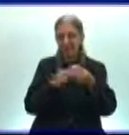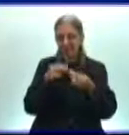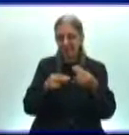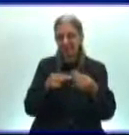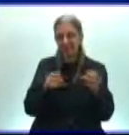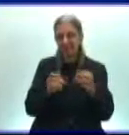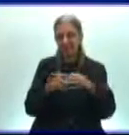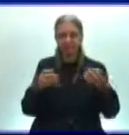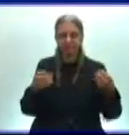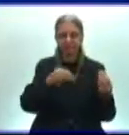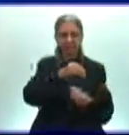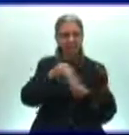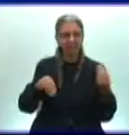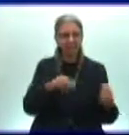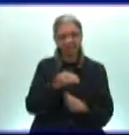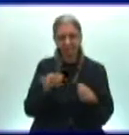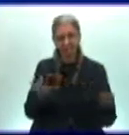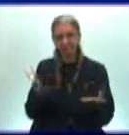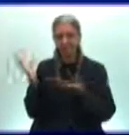estado.